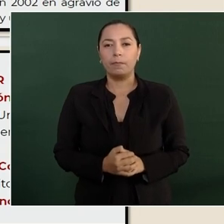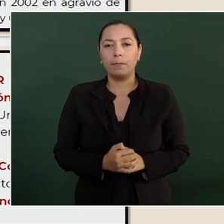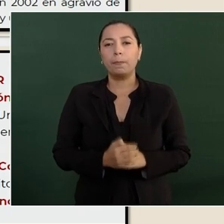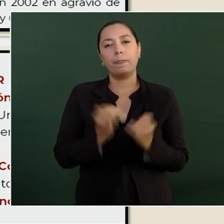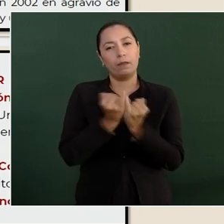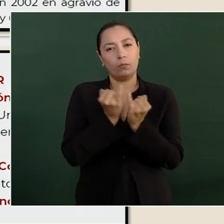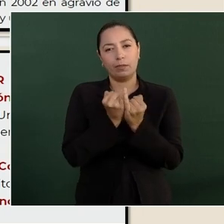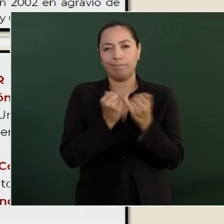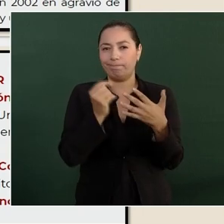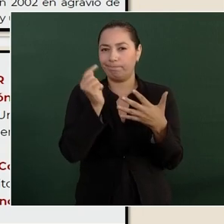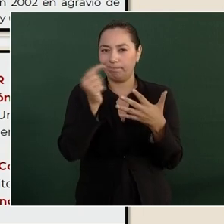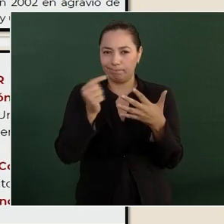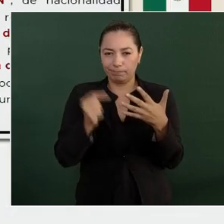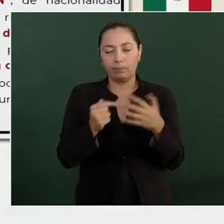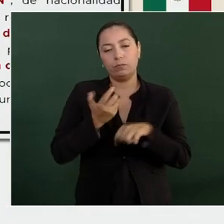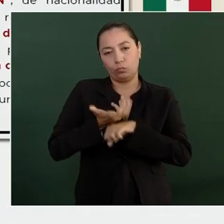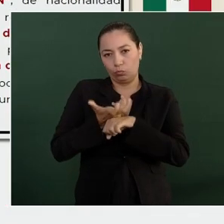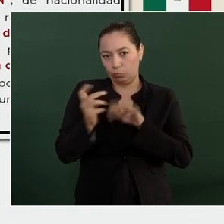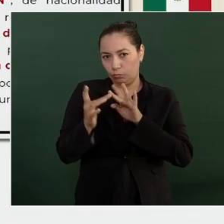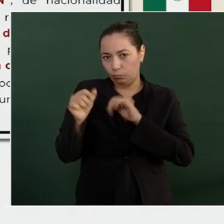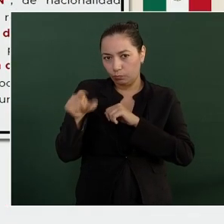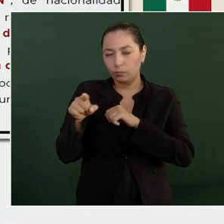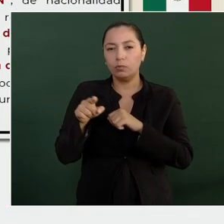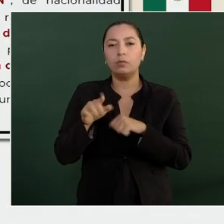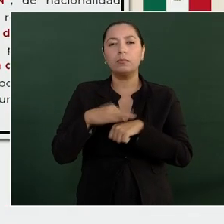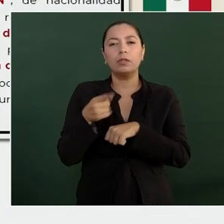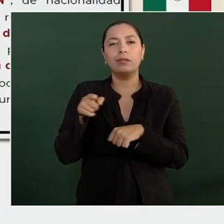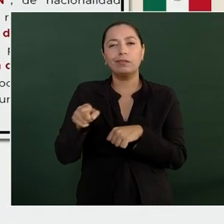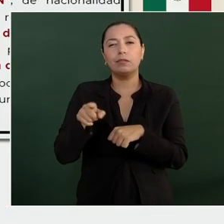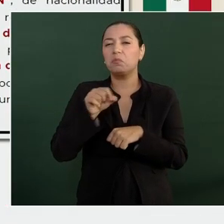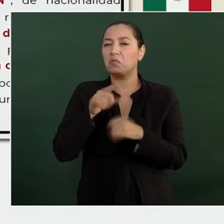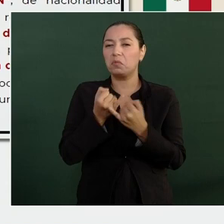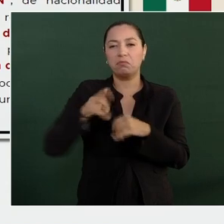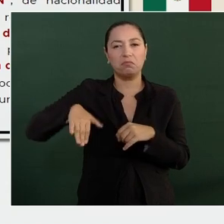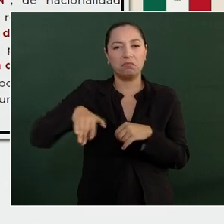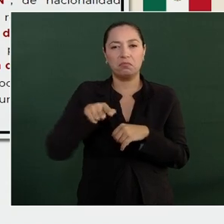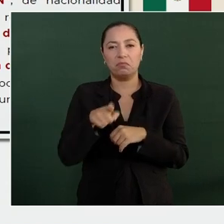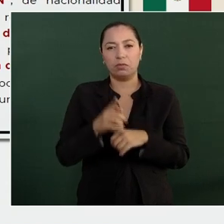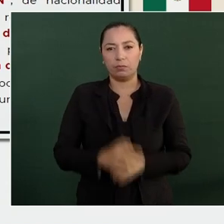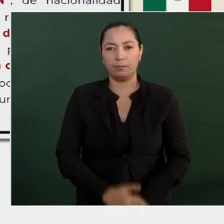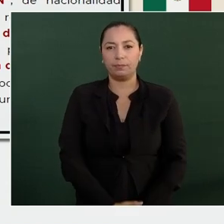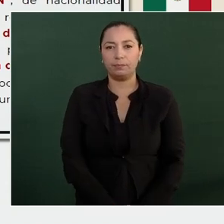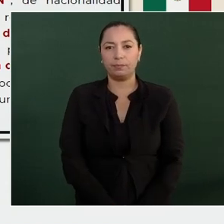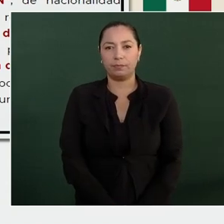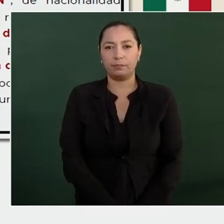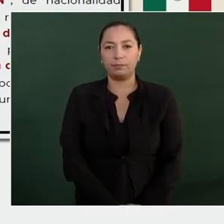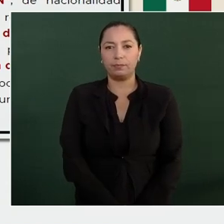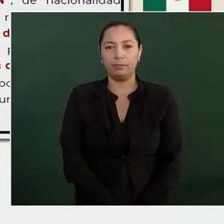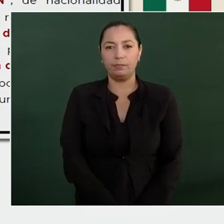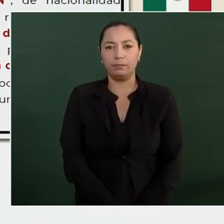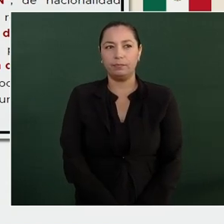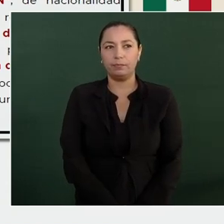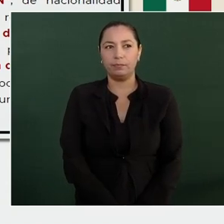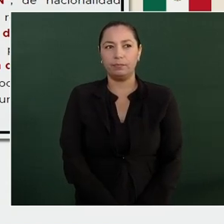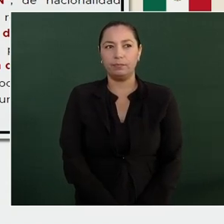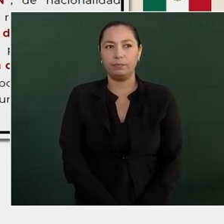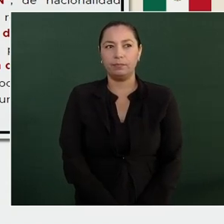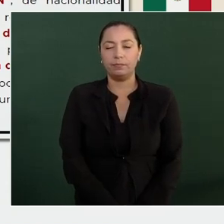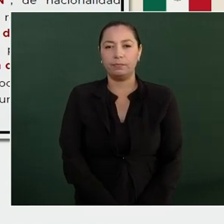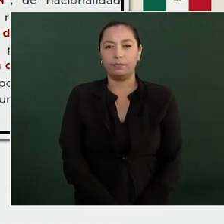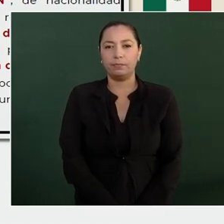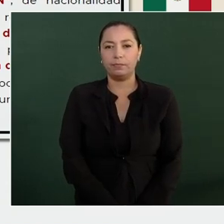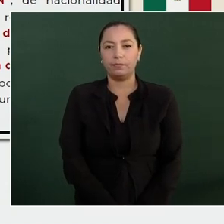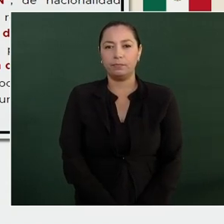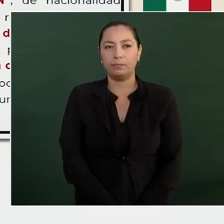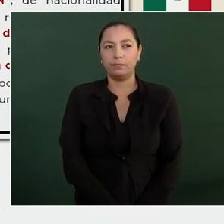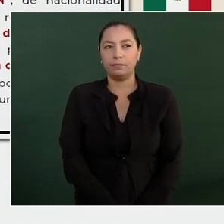a diversas cortes de los Estados Unidos por los mismos delitos. Adelante. Ahora tenemos detenciones